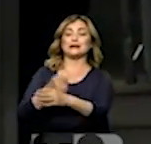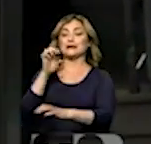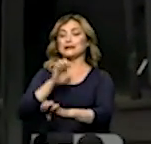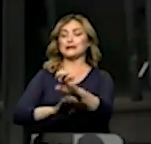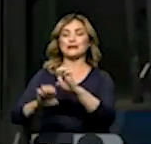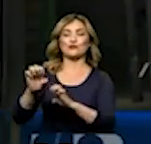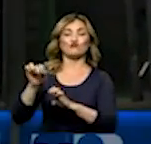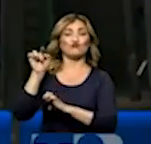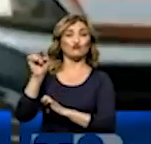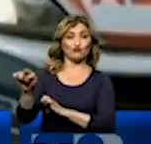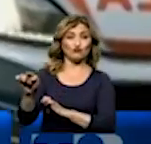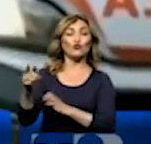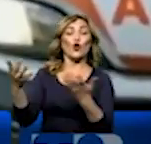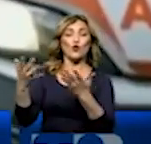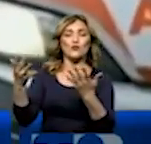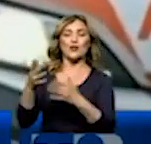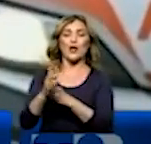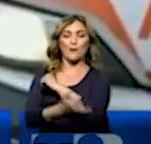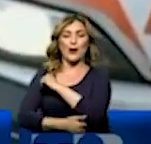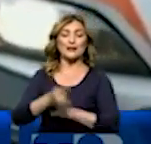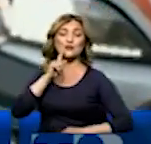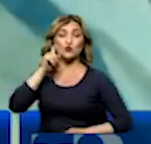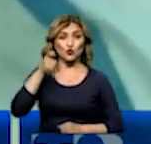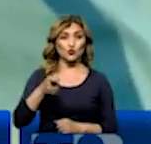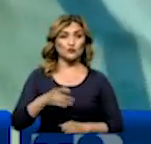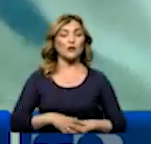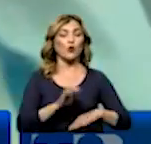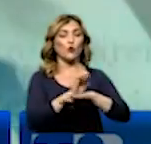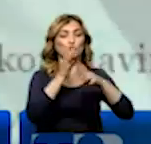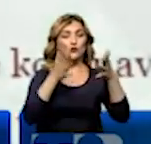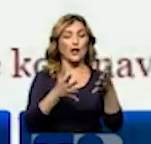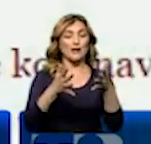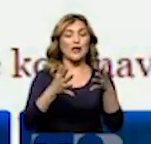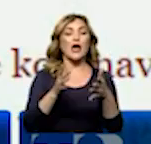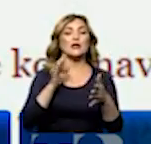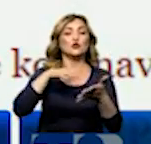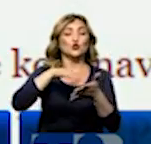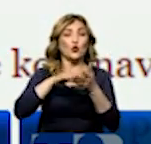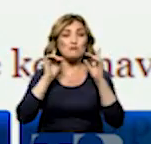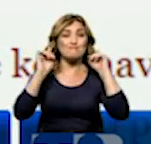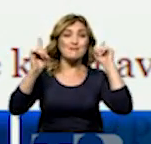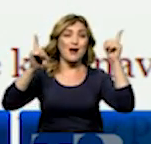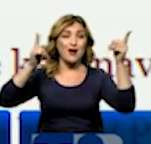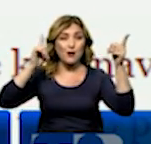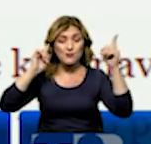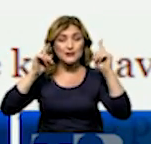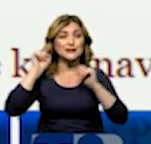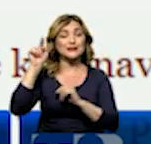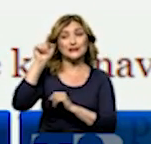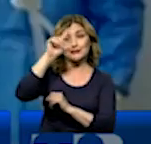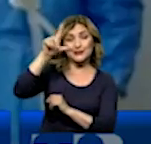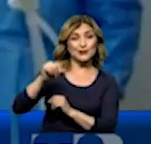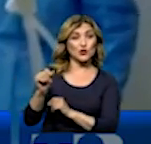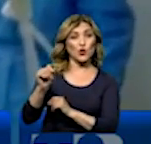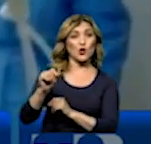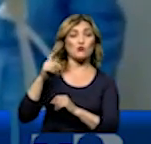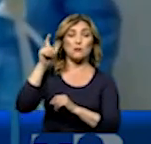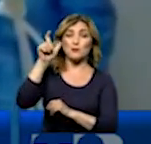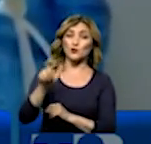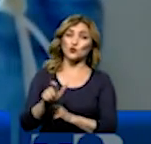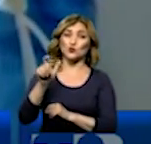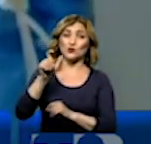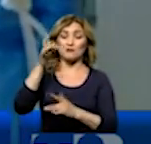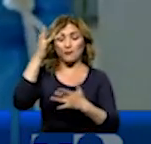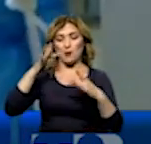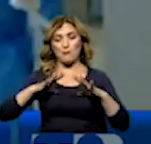Una ecuatoriana de 21 años que estudia en Milán, Italia, se convierte en el quinto caso de coronavirus en República Checa, pues se encontraba